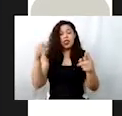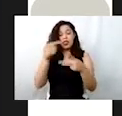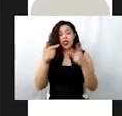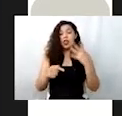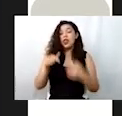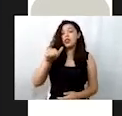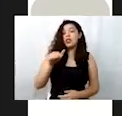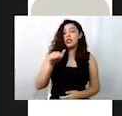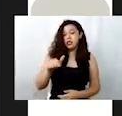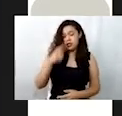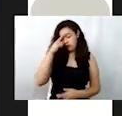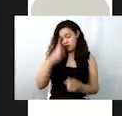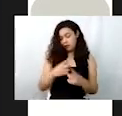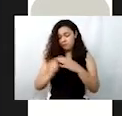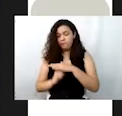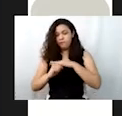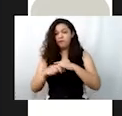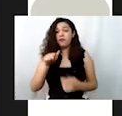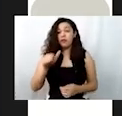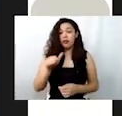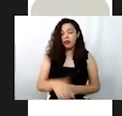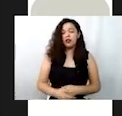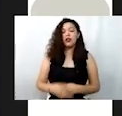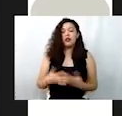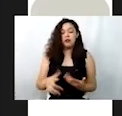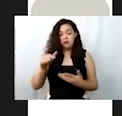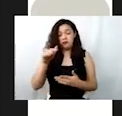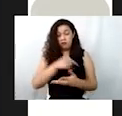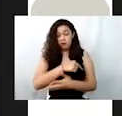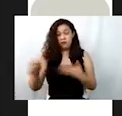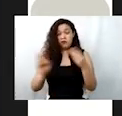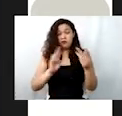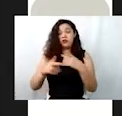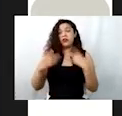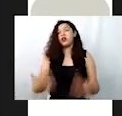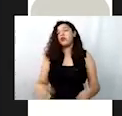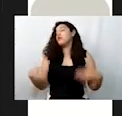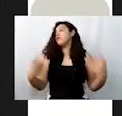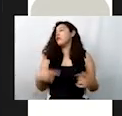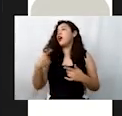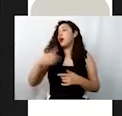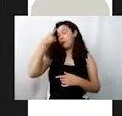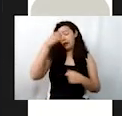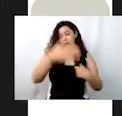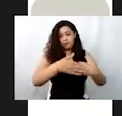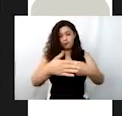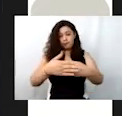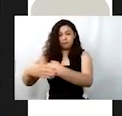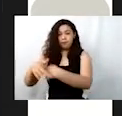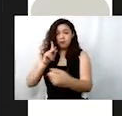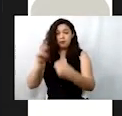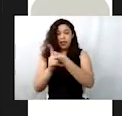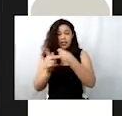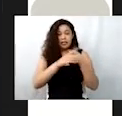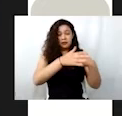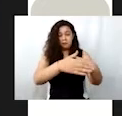Desarrollo Sostenible. Estos objetivos universales y ambiciosos son una llamada a la acción de todos los países,